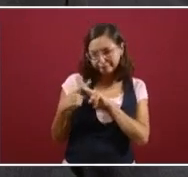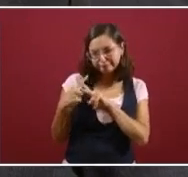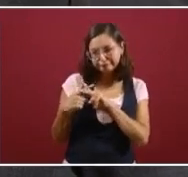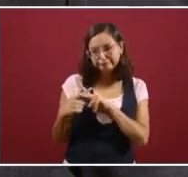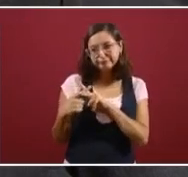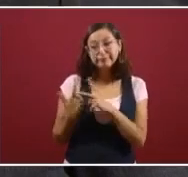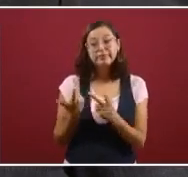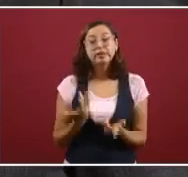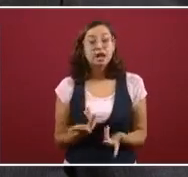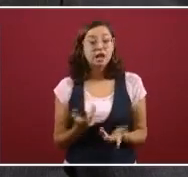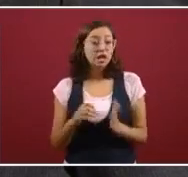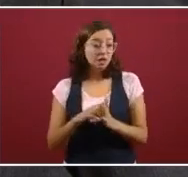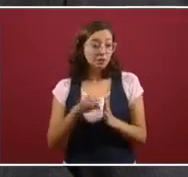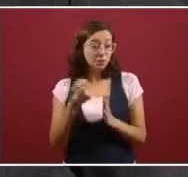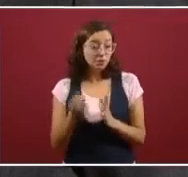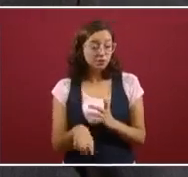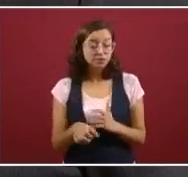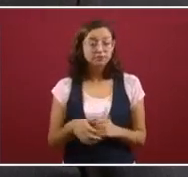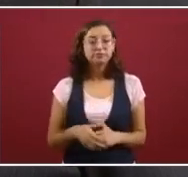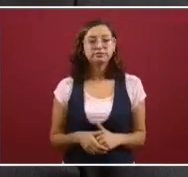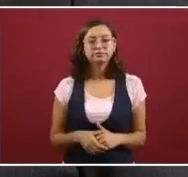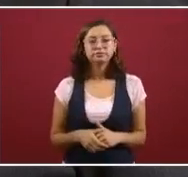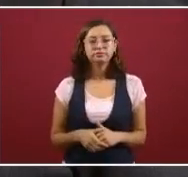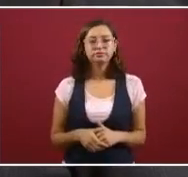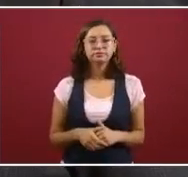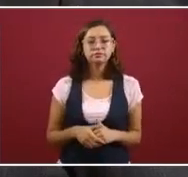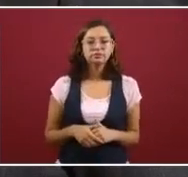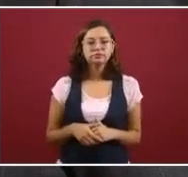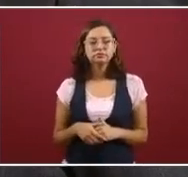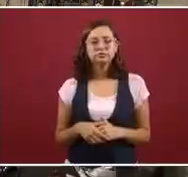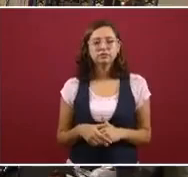tuvimos, por ejemplo, dos sexenios